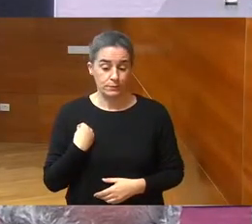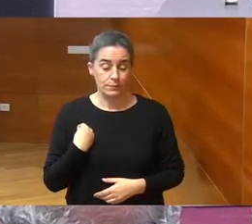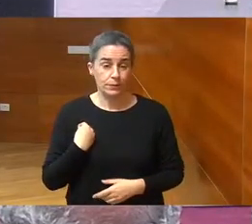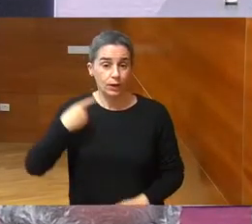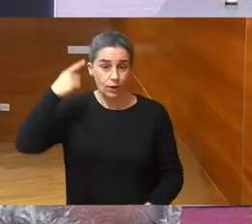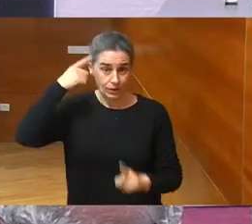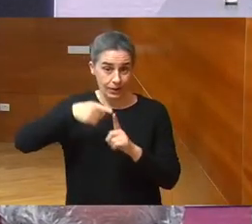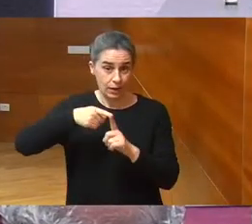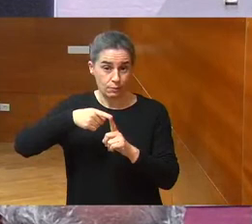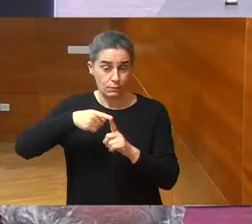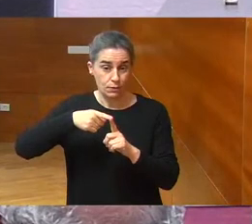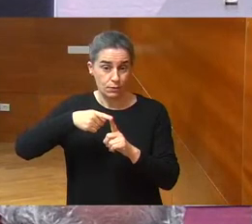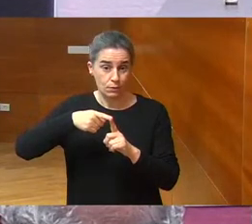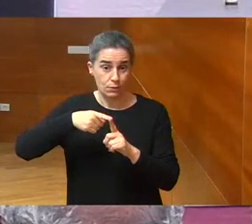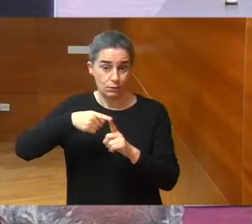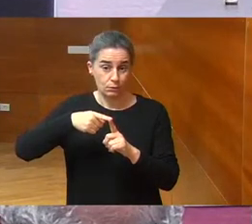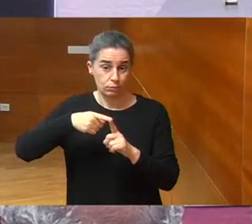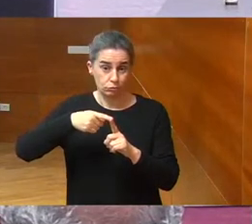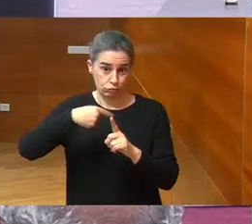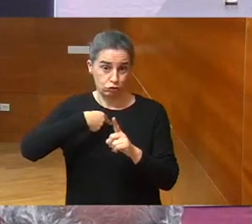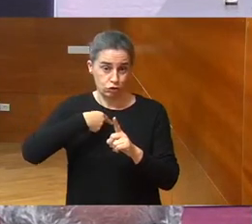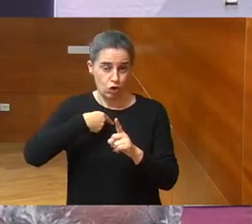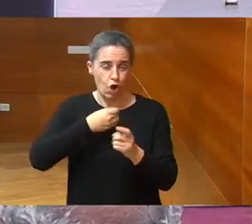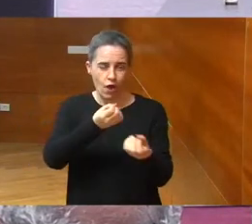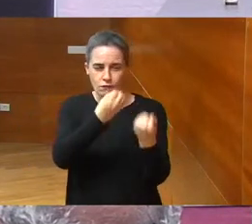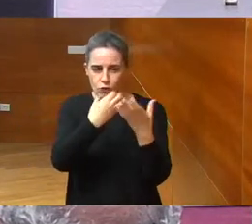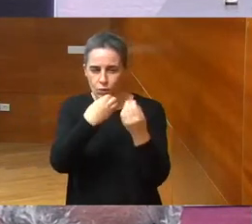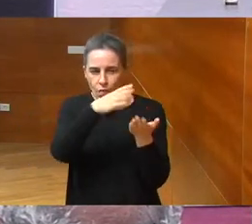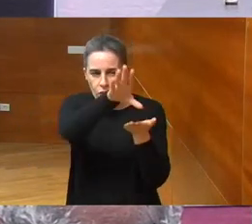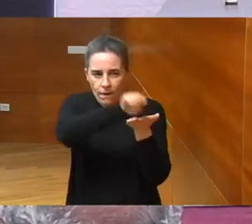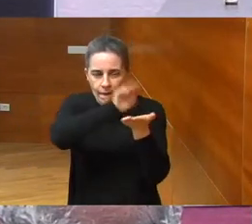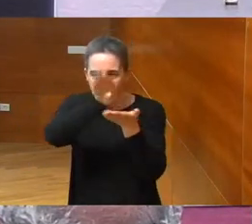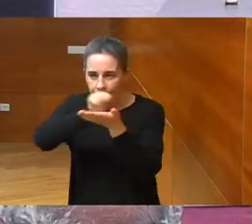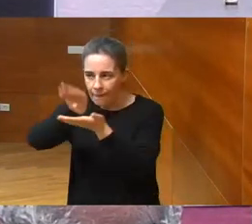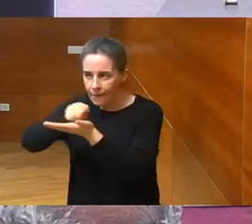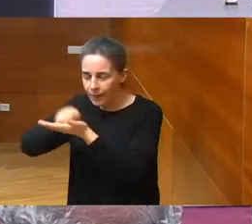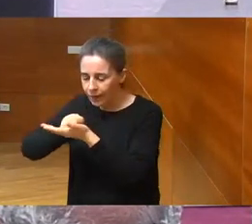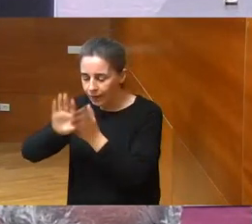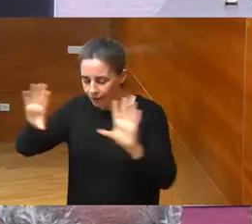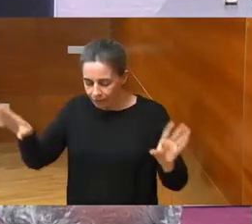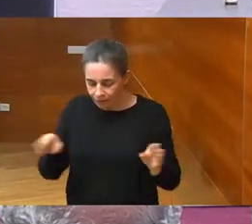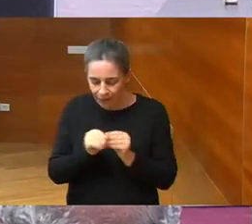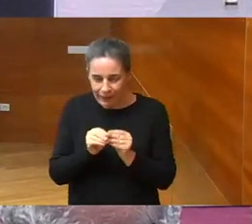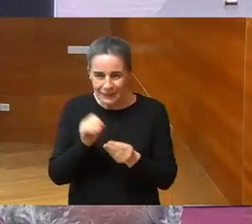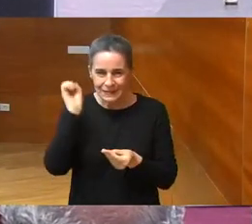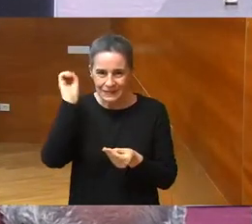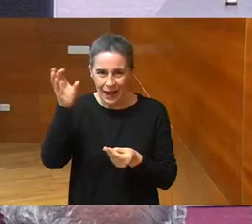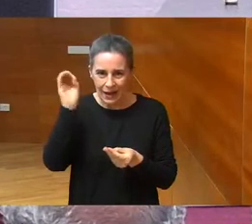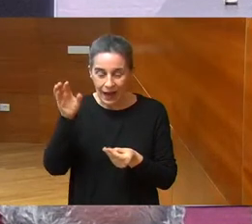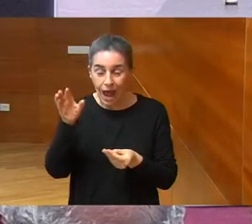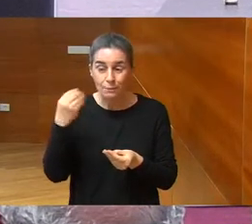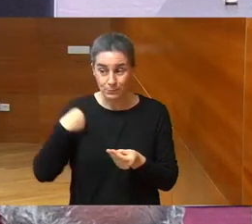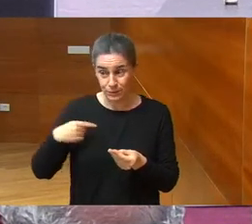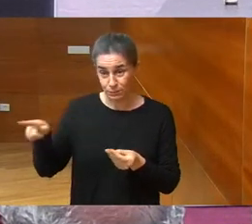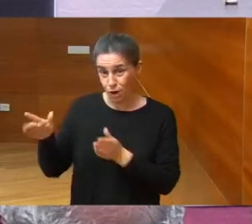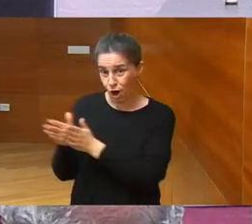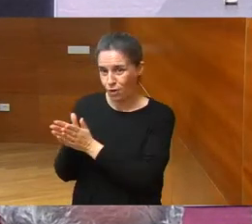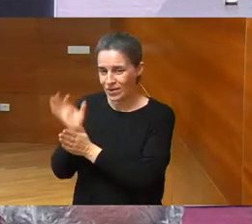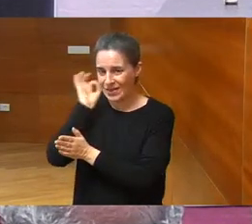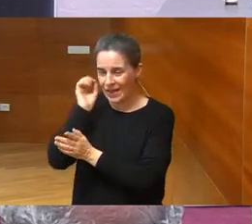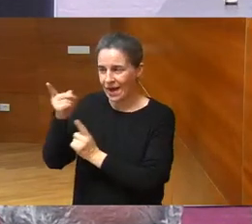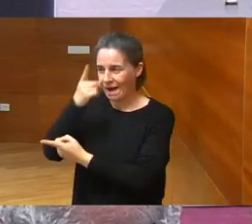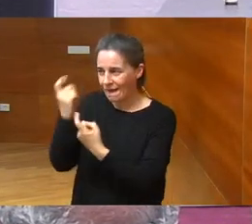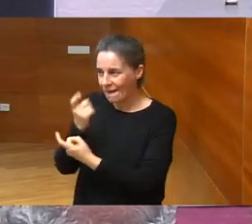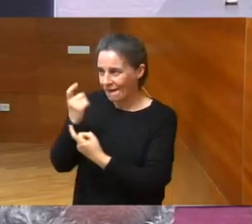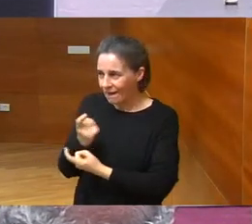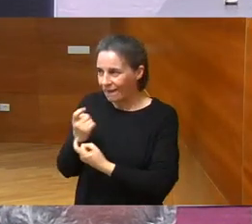información que tiña no para esta charla precisamente las preguntas que me hacía Marian porque decía antes todo